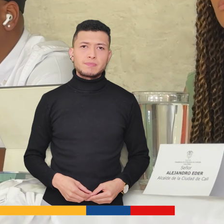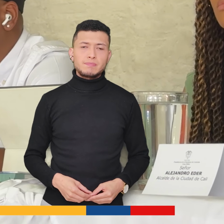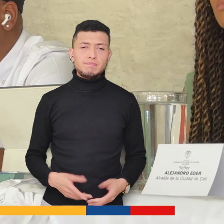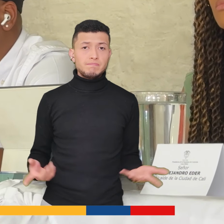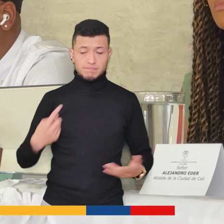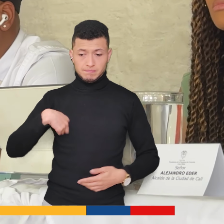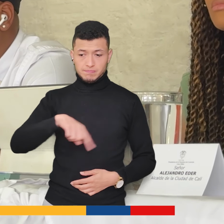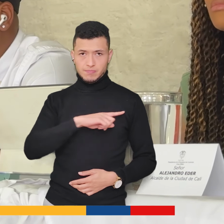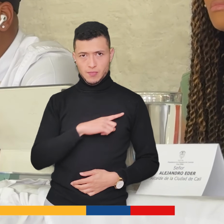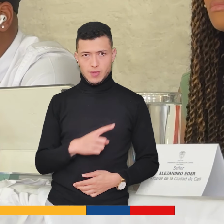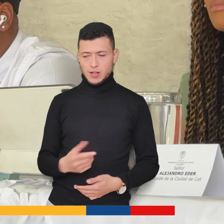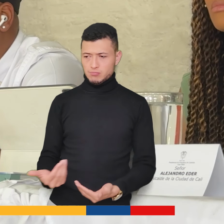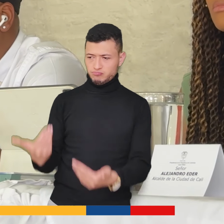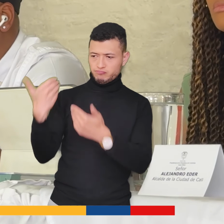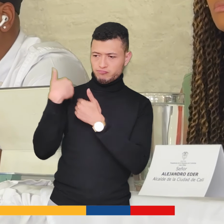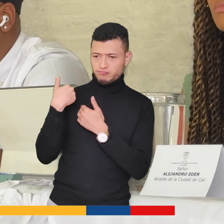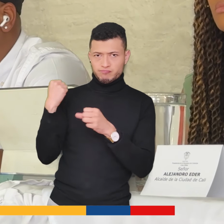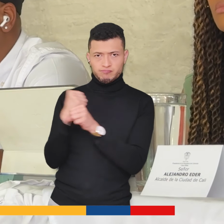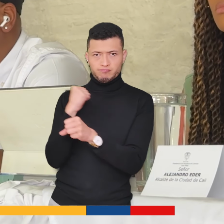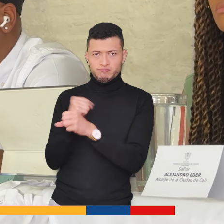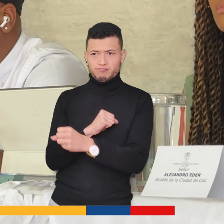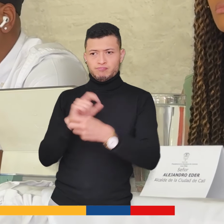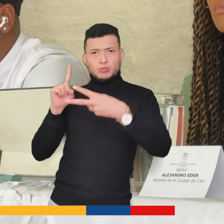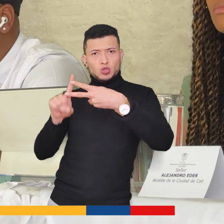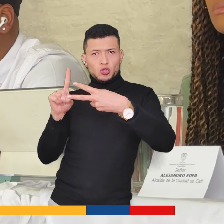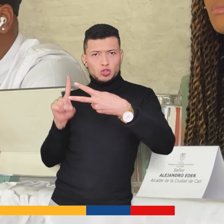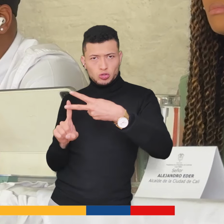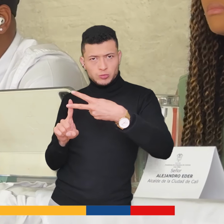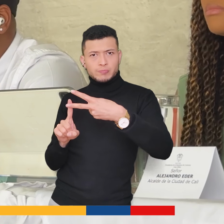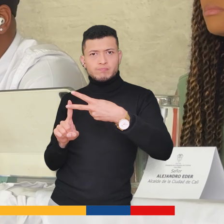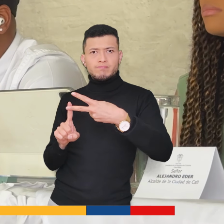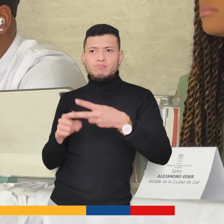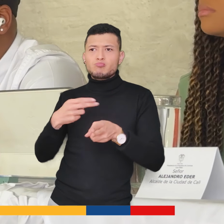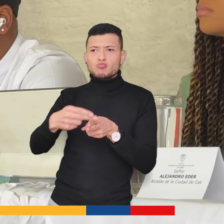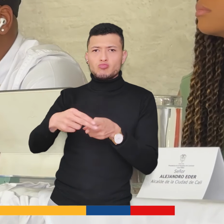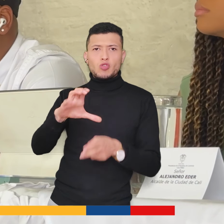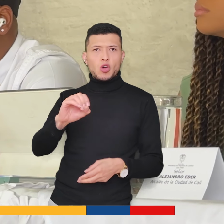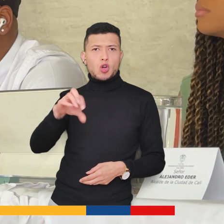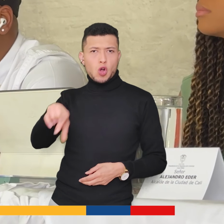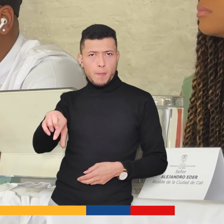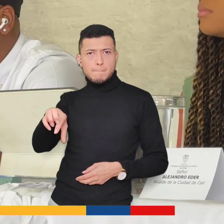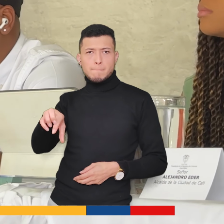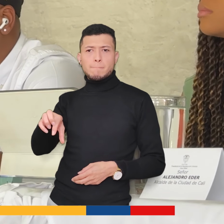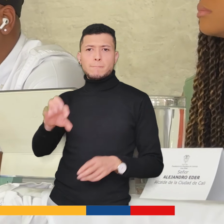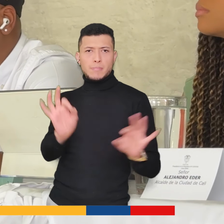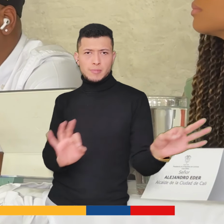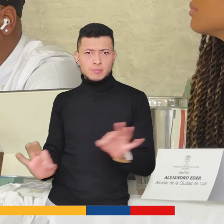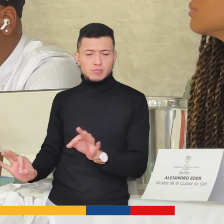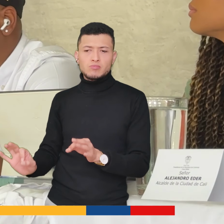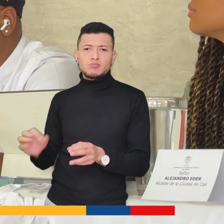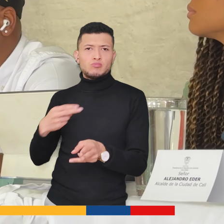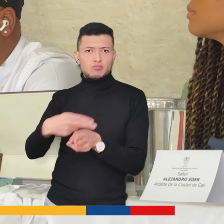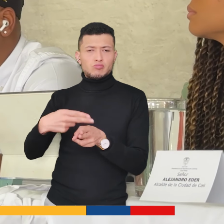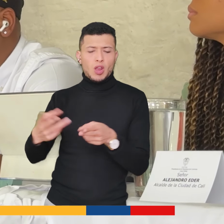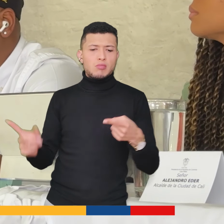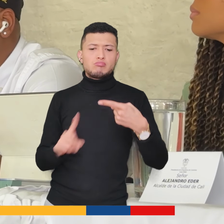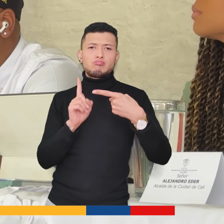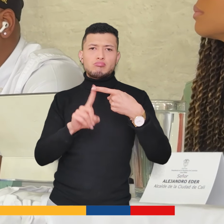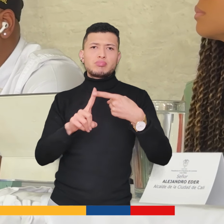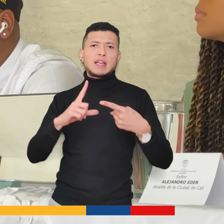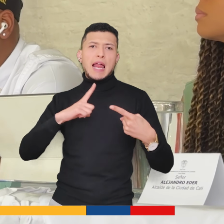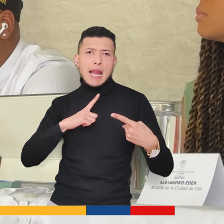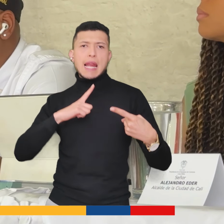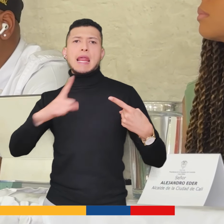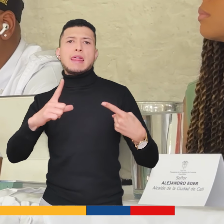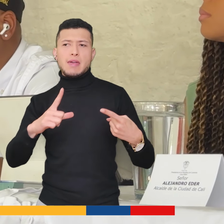Nosotros tenemos dos tareas en el marco de la COD. Uno es liderar esta convergencia